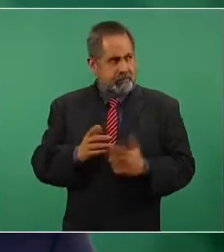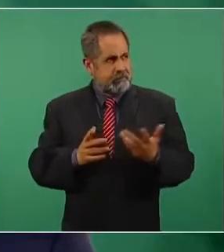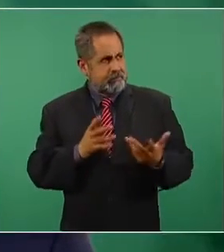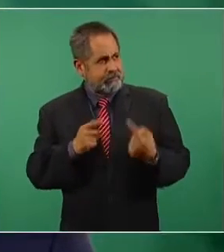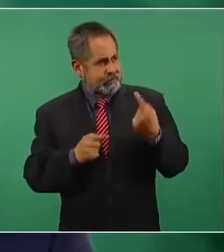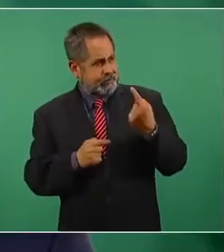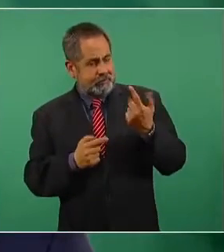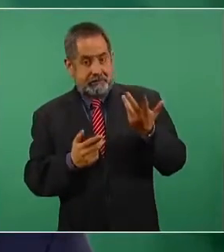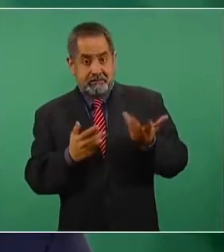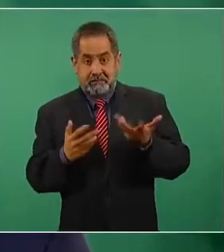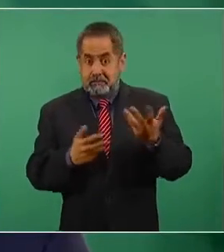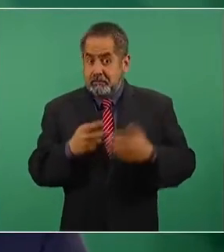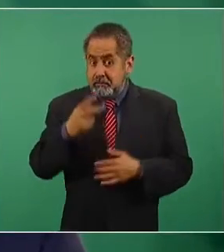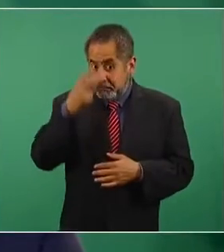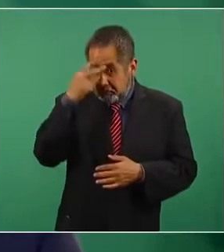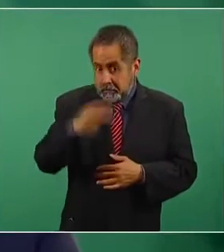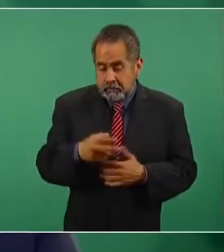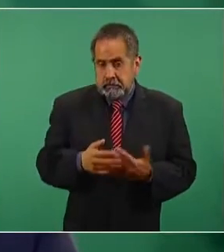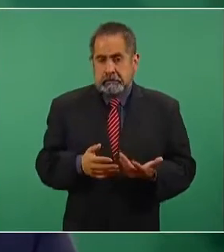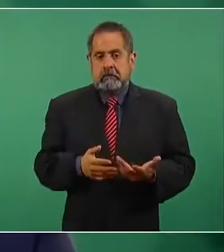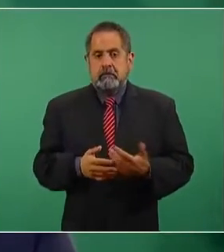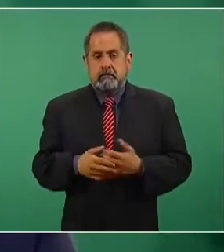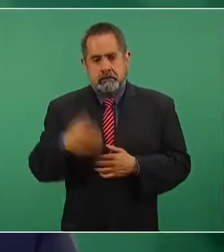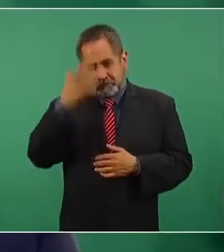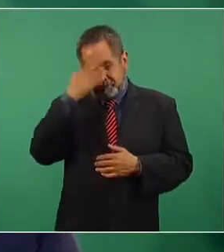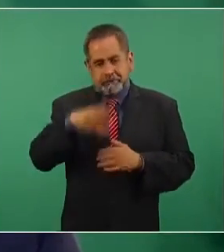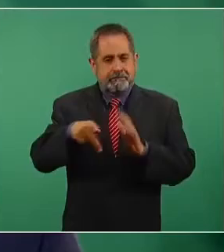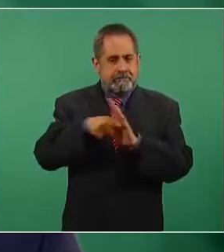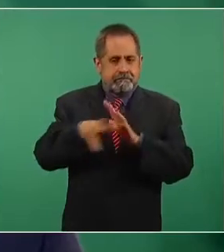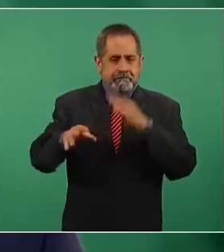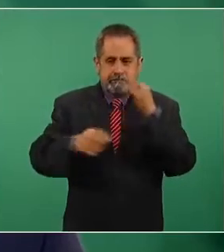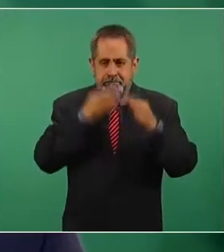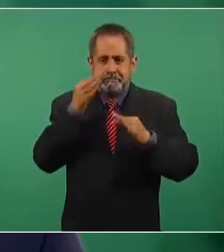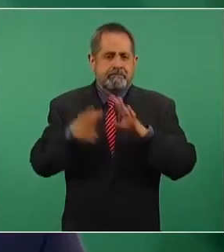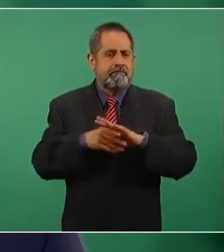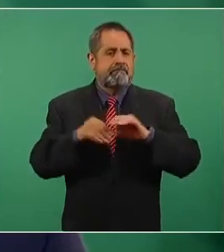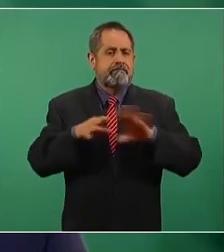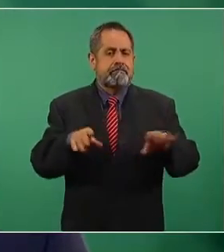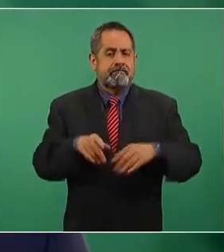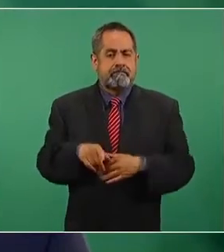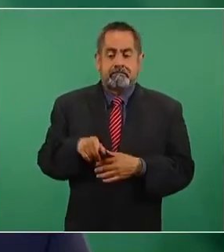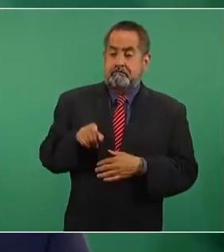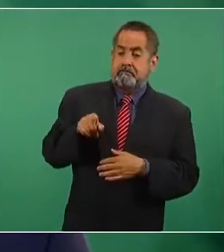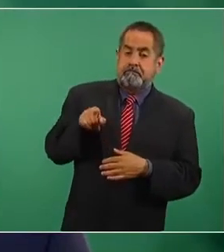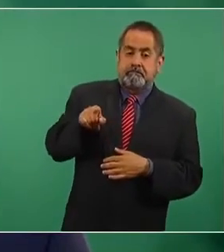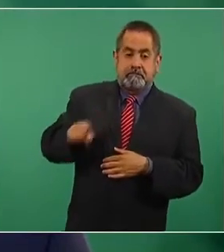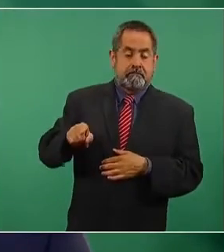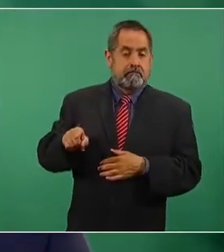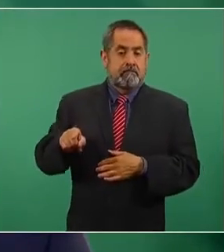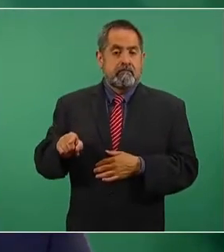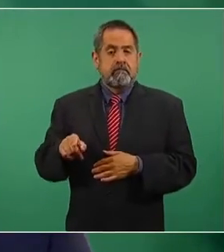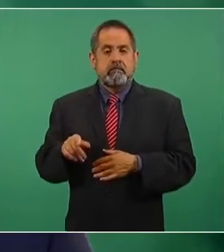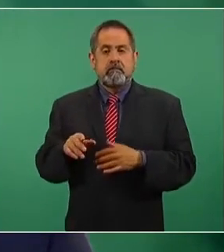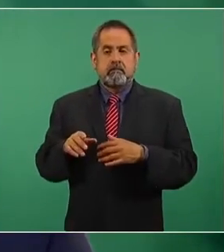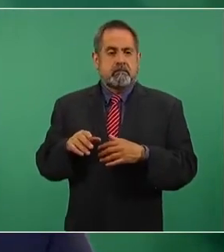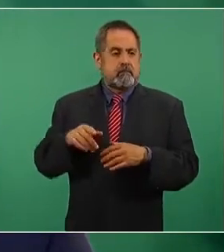han visto en la prensa, en cada momento a la cancillería de ese momento del gobierno de